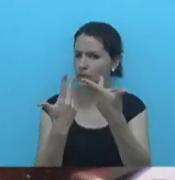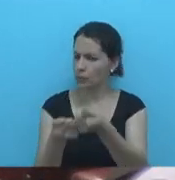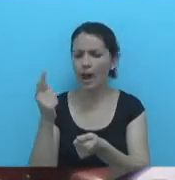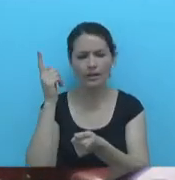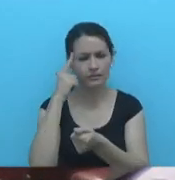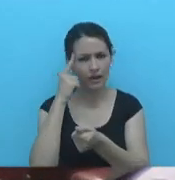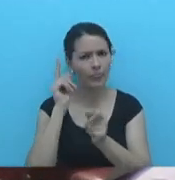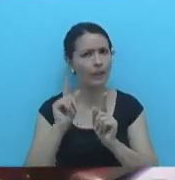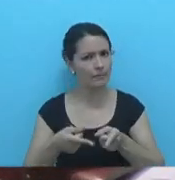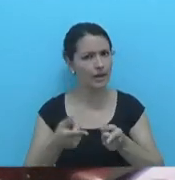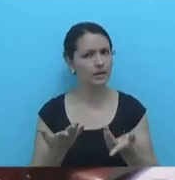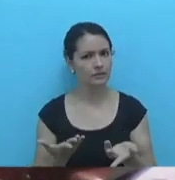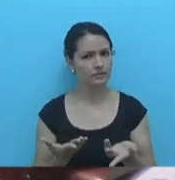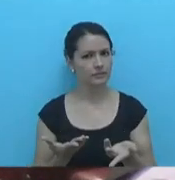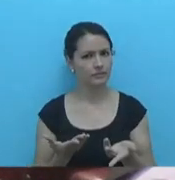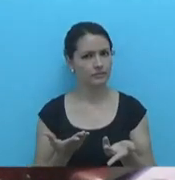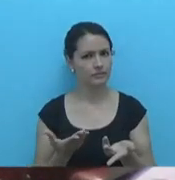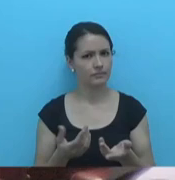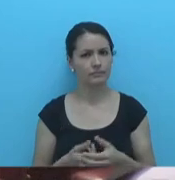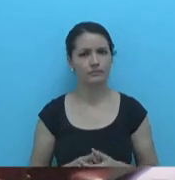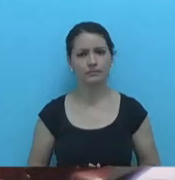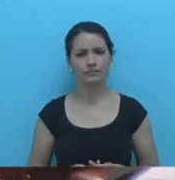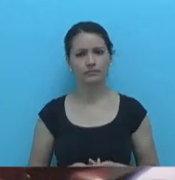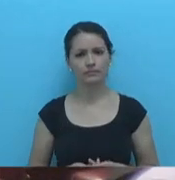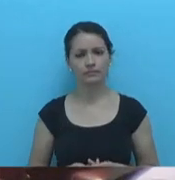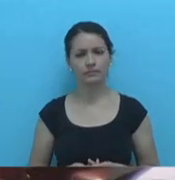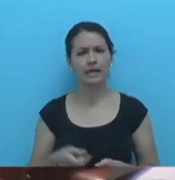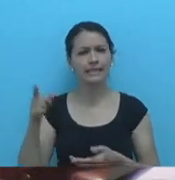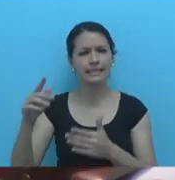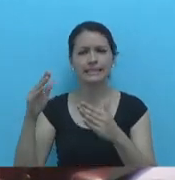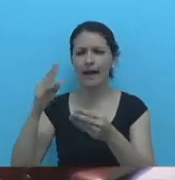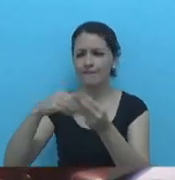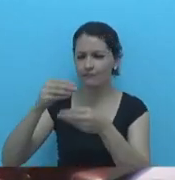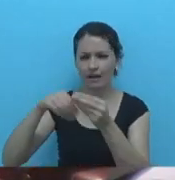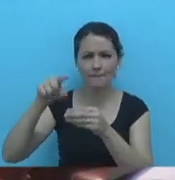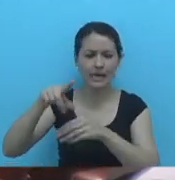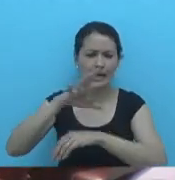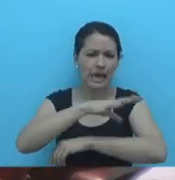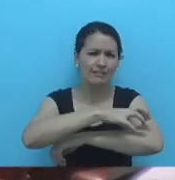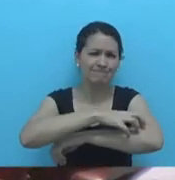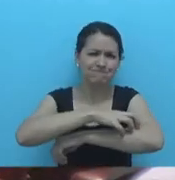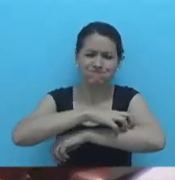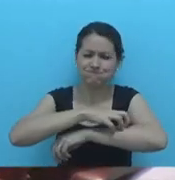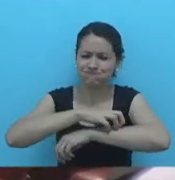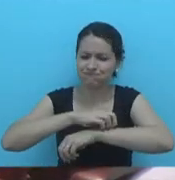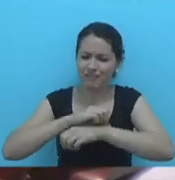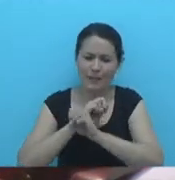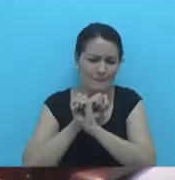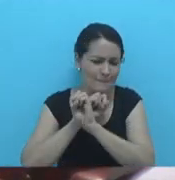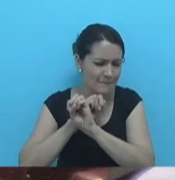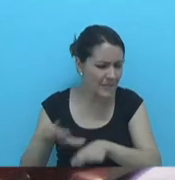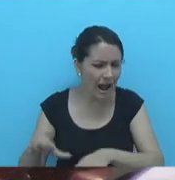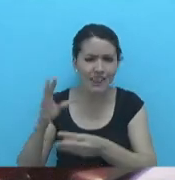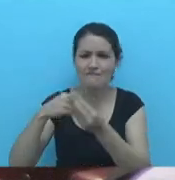y las condiciones en que vive esa familia. Muy precarias, es una familia